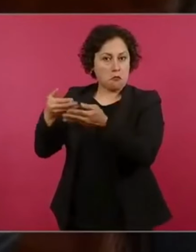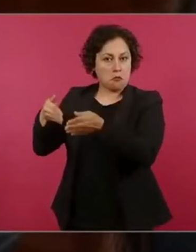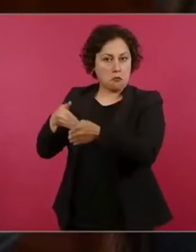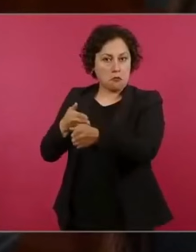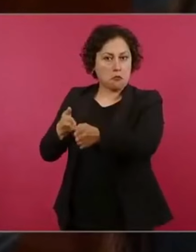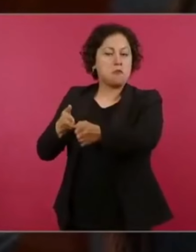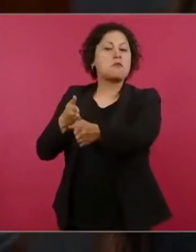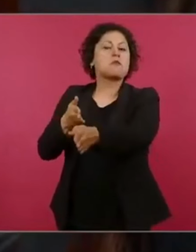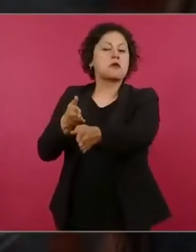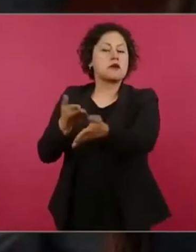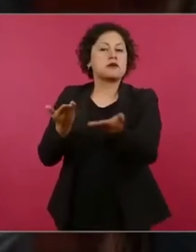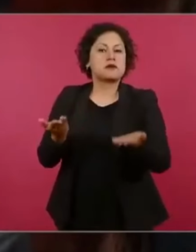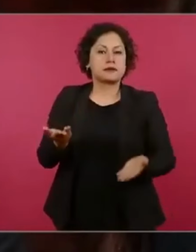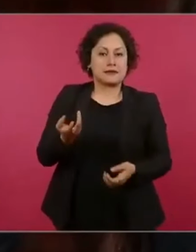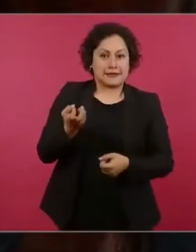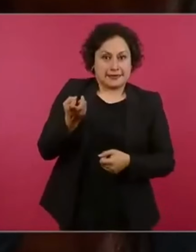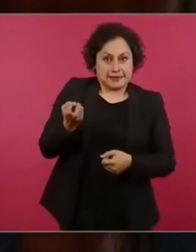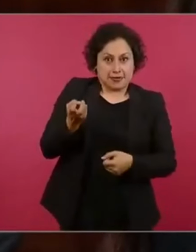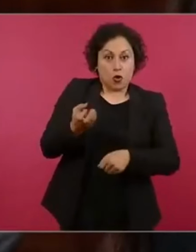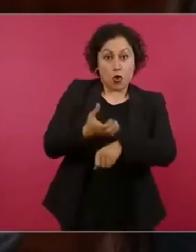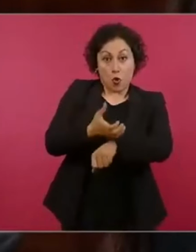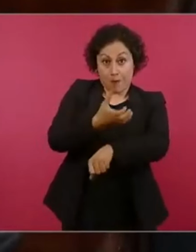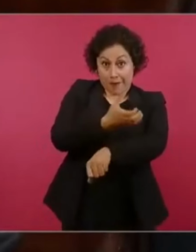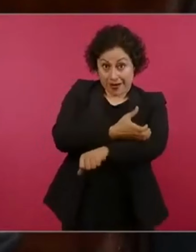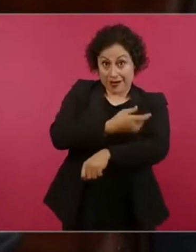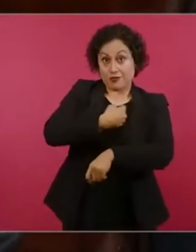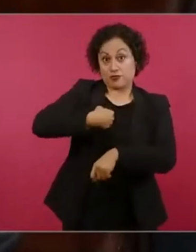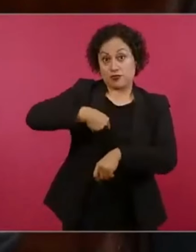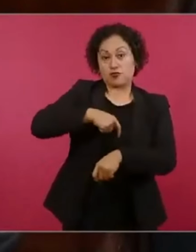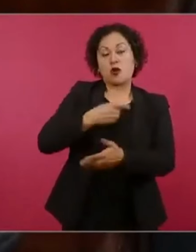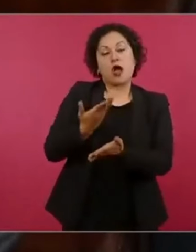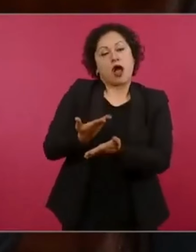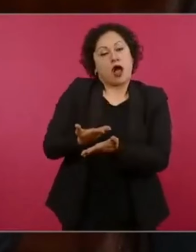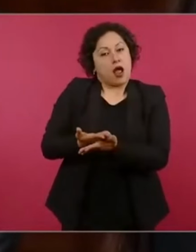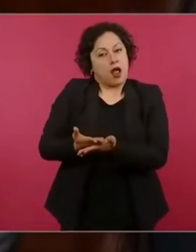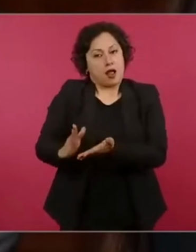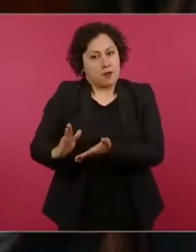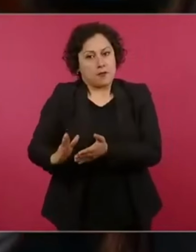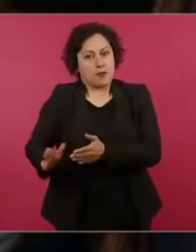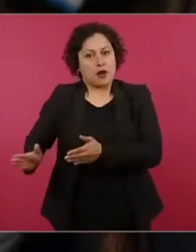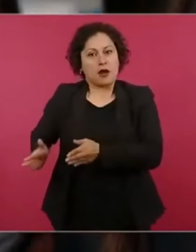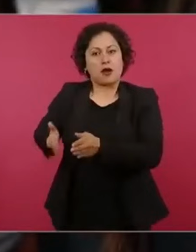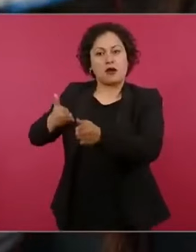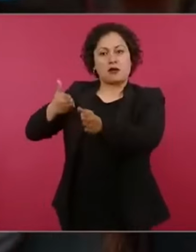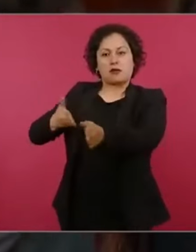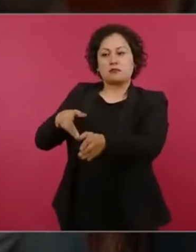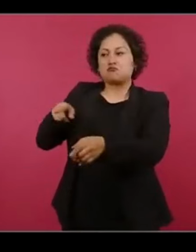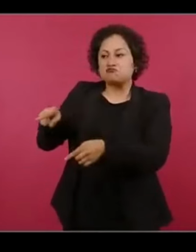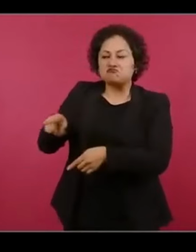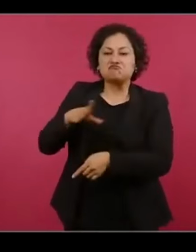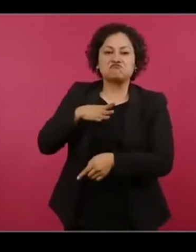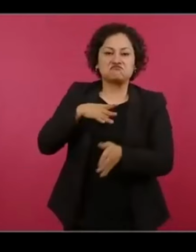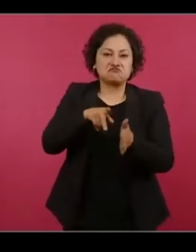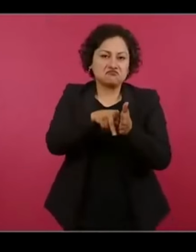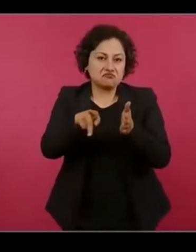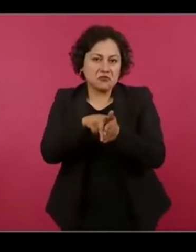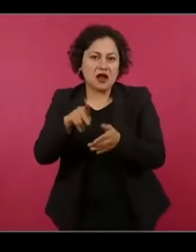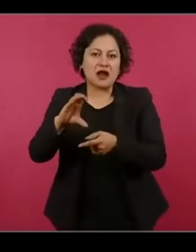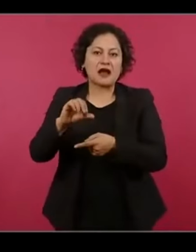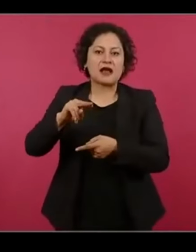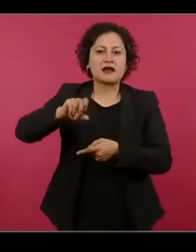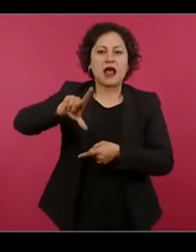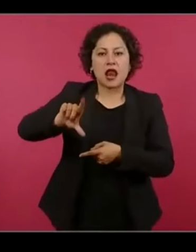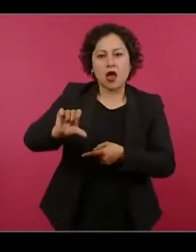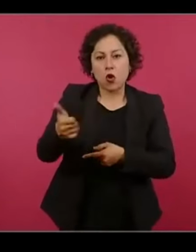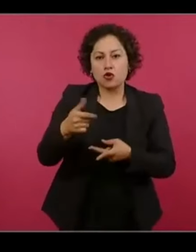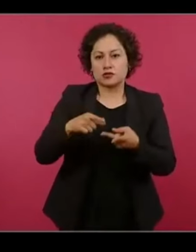pues van regularmente aparte del convoy. Está Canal 11, le puedo mencionar Canal 11, está Latinus, en algunos